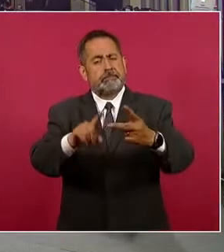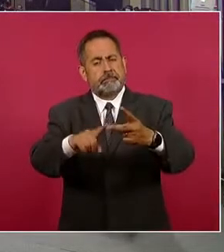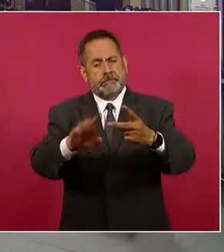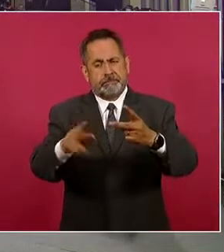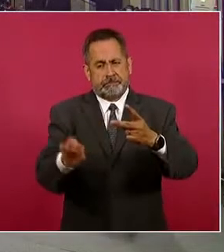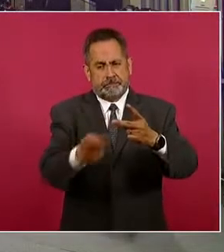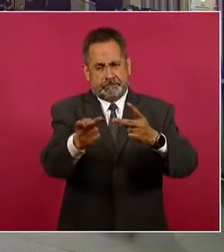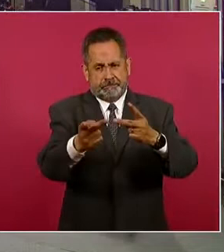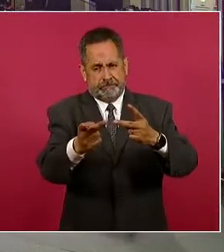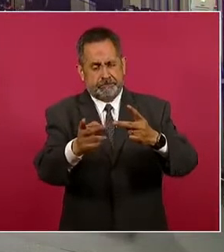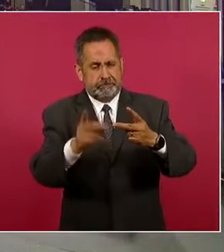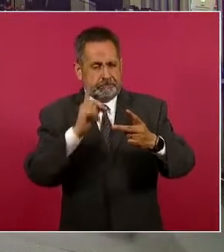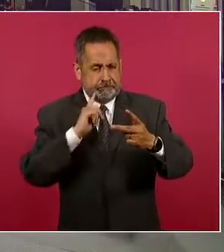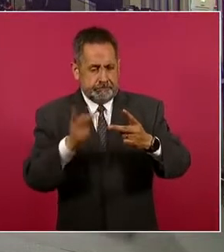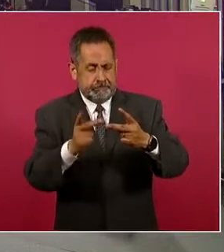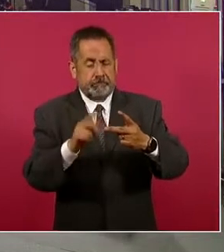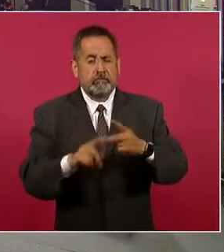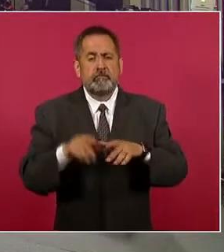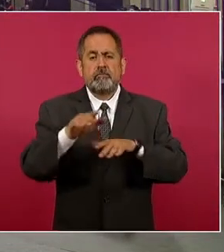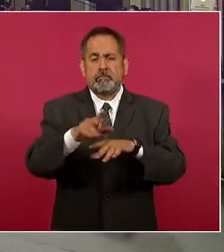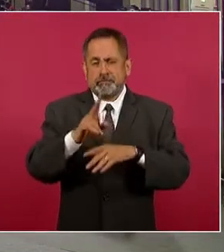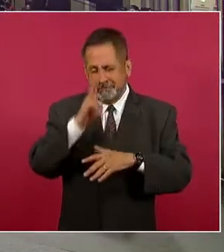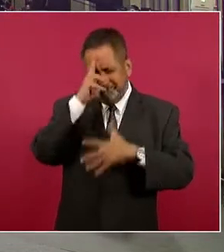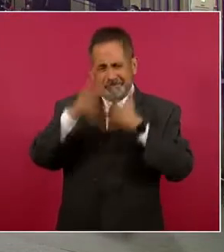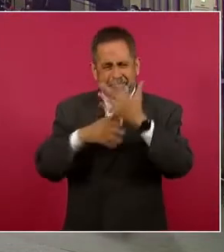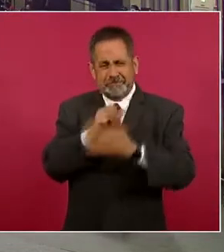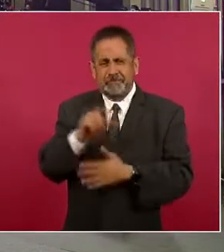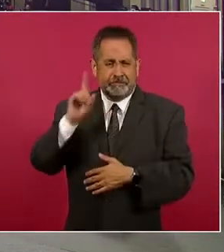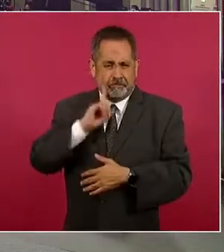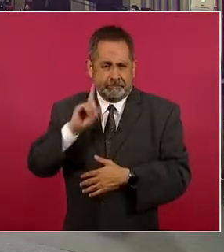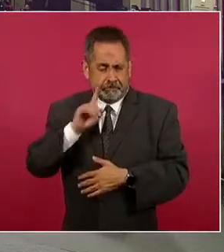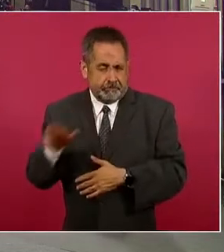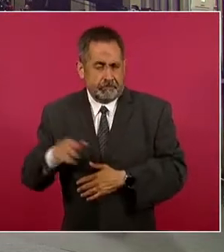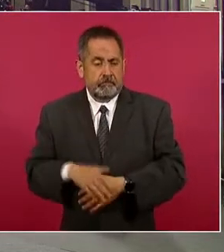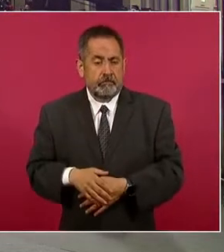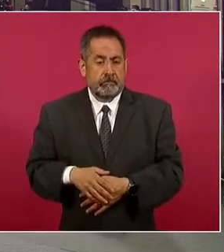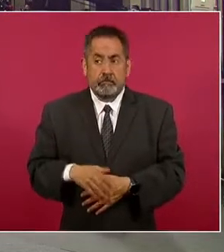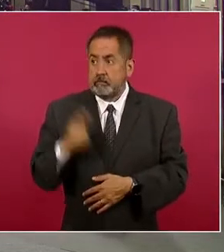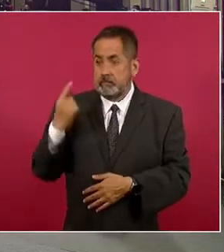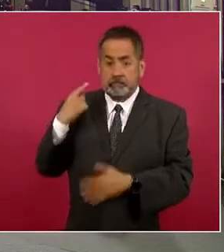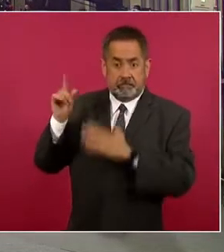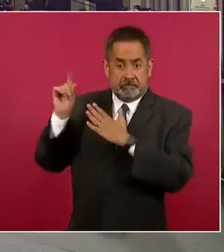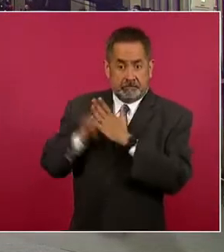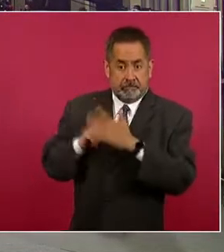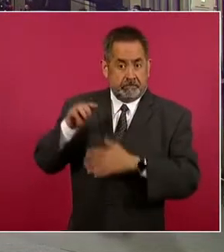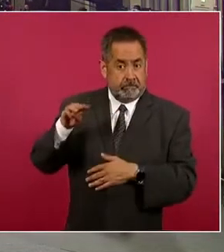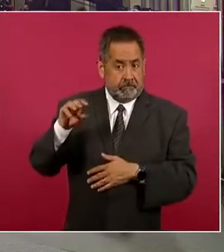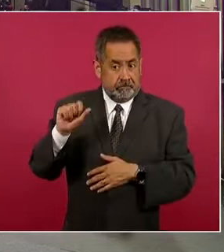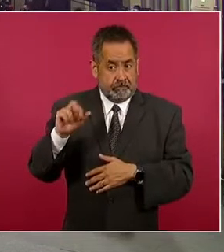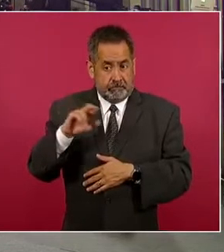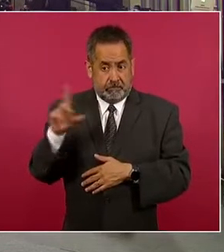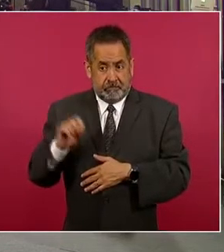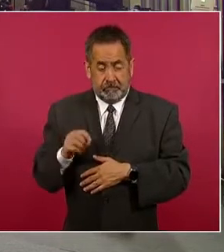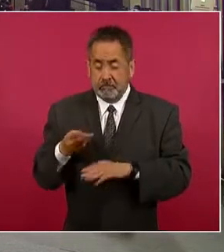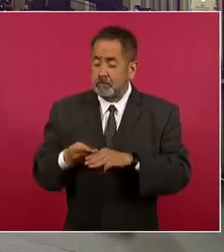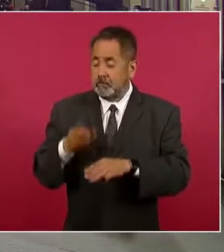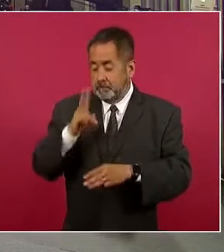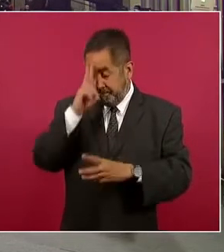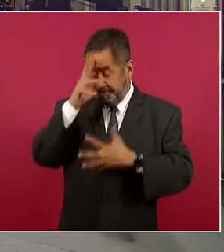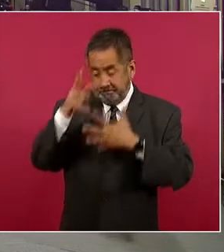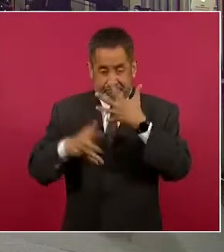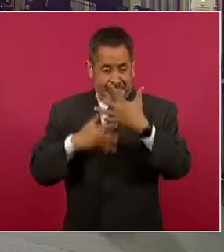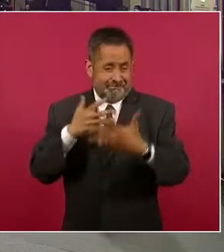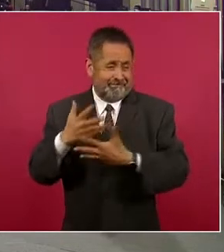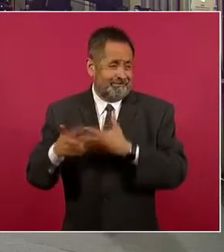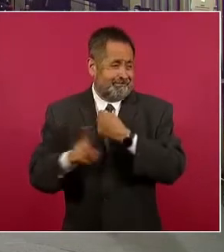asuntos de violencia en contra de las mujeres. Marzo en sí pues ha sido un mes muy violento en